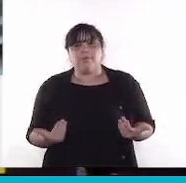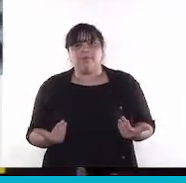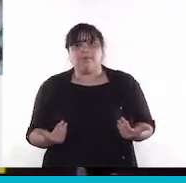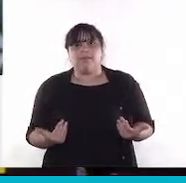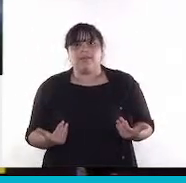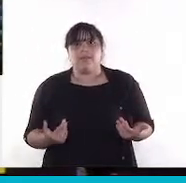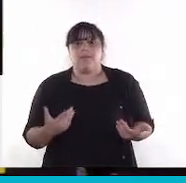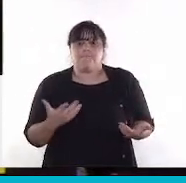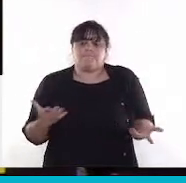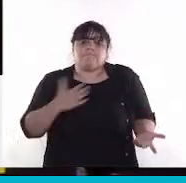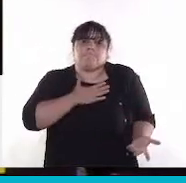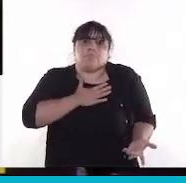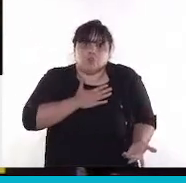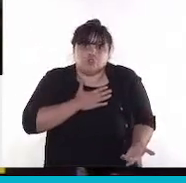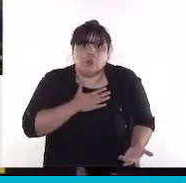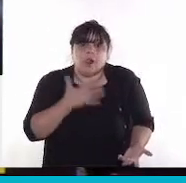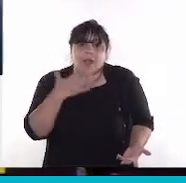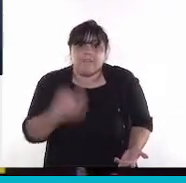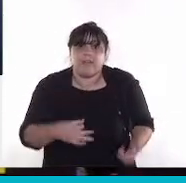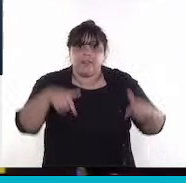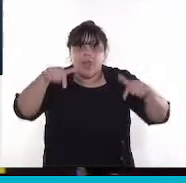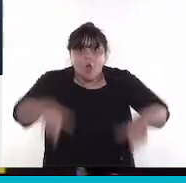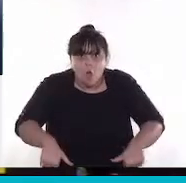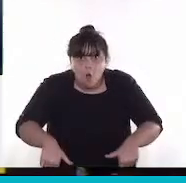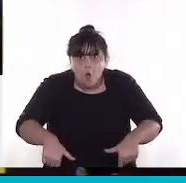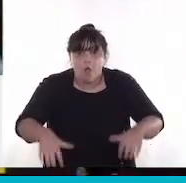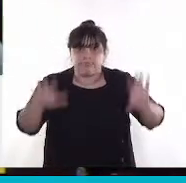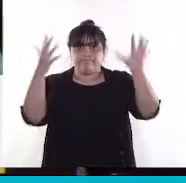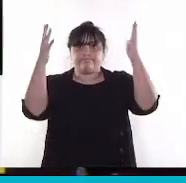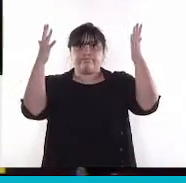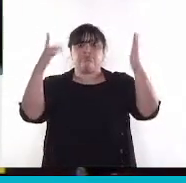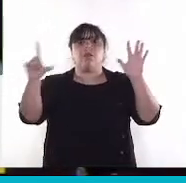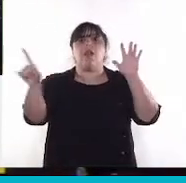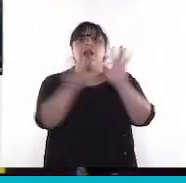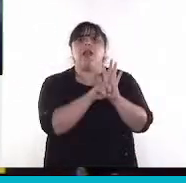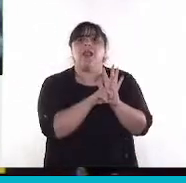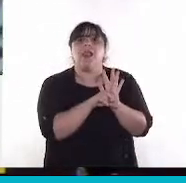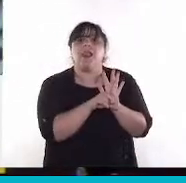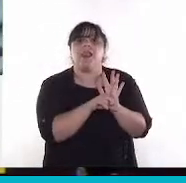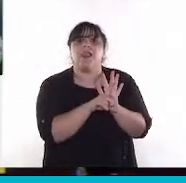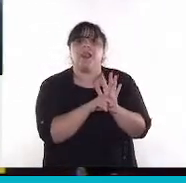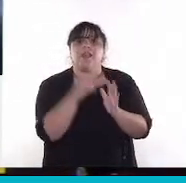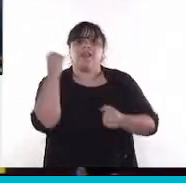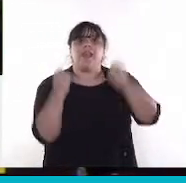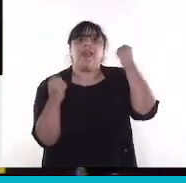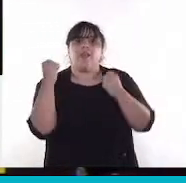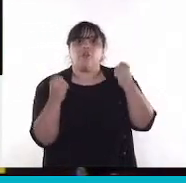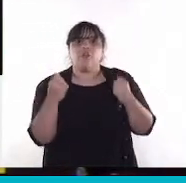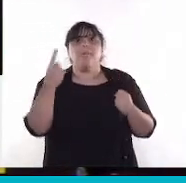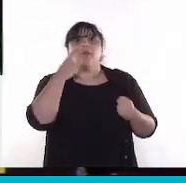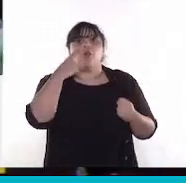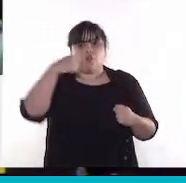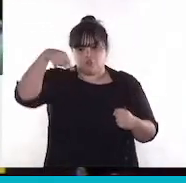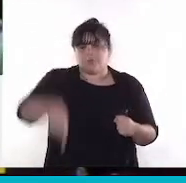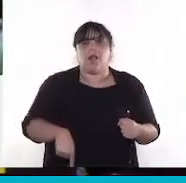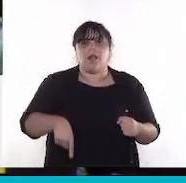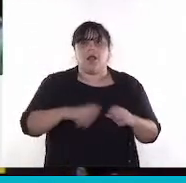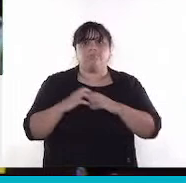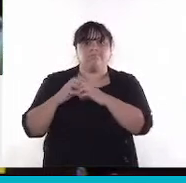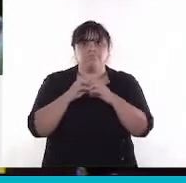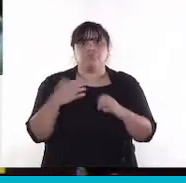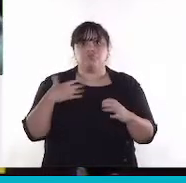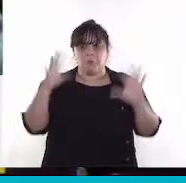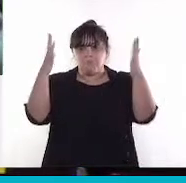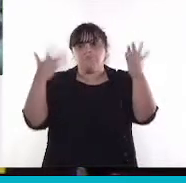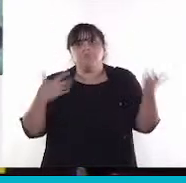yo celebro, señor presidente, que hoy hayamos tratado la ley de la economía del conocimiento en esta Cámara.